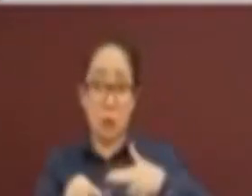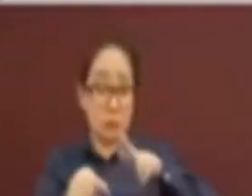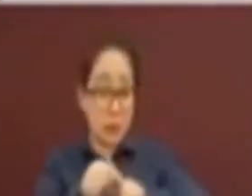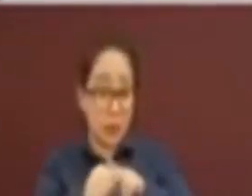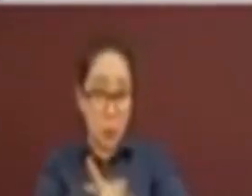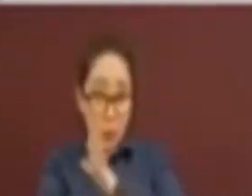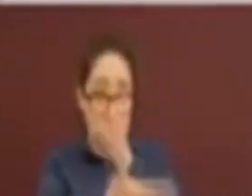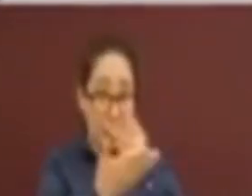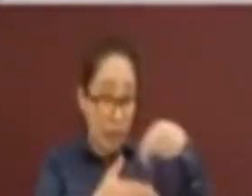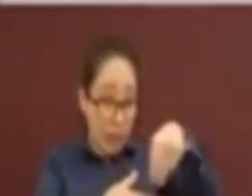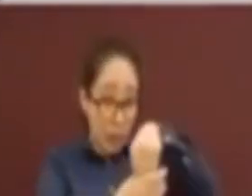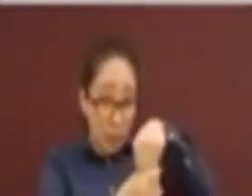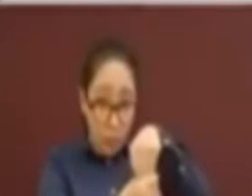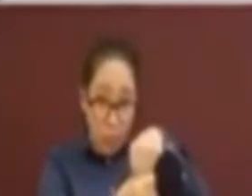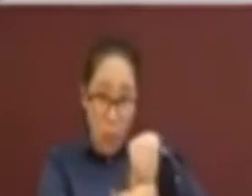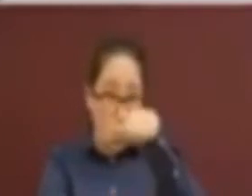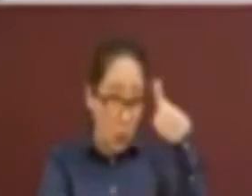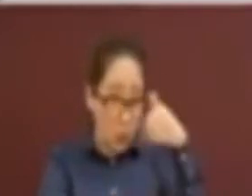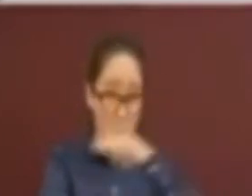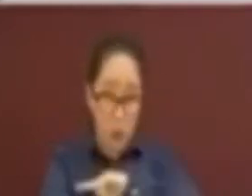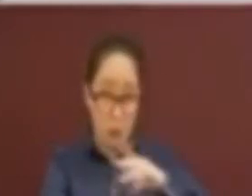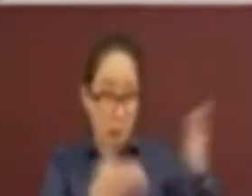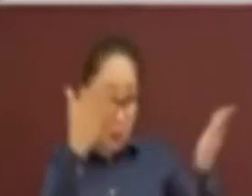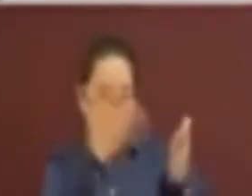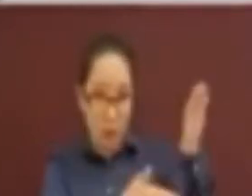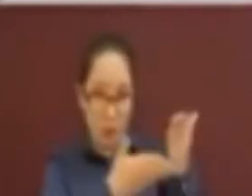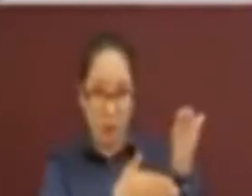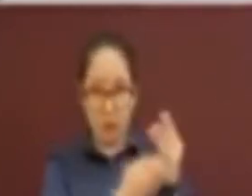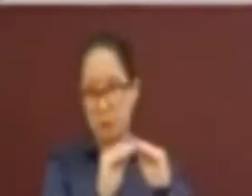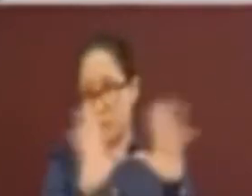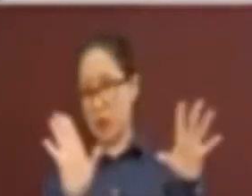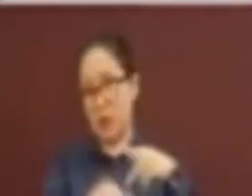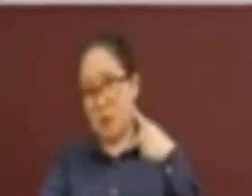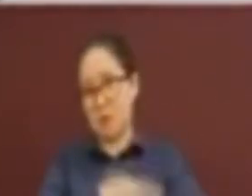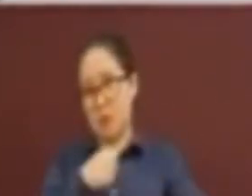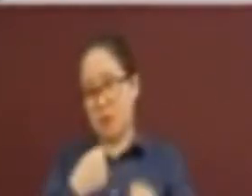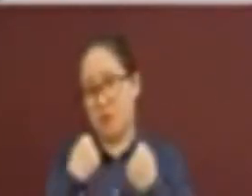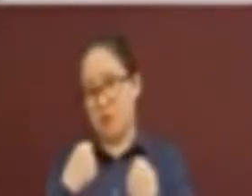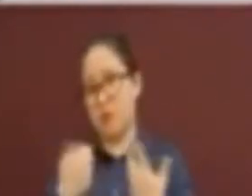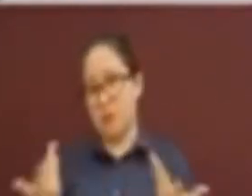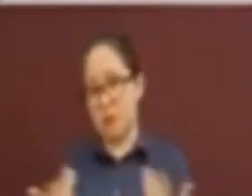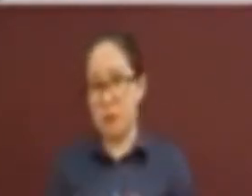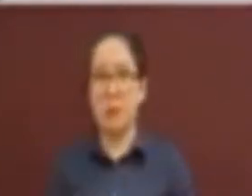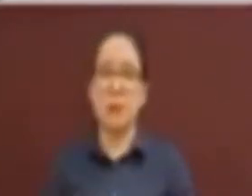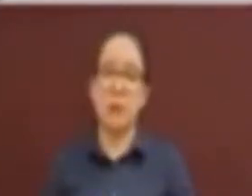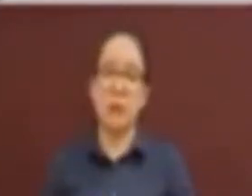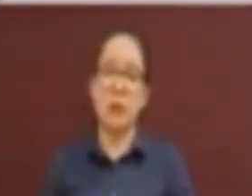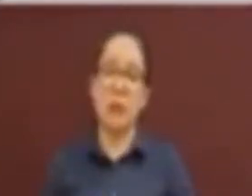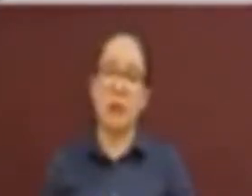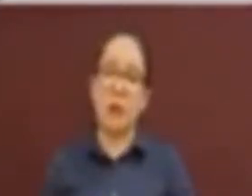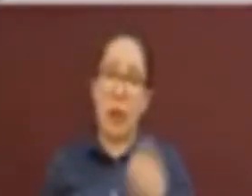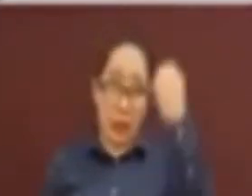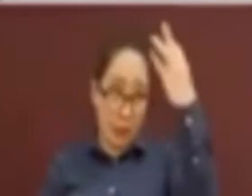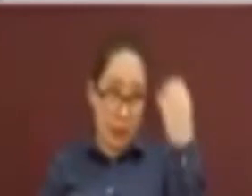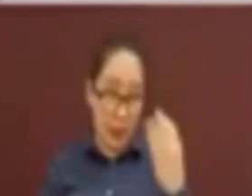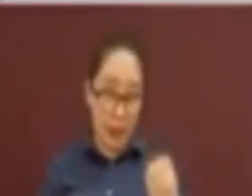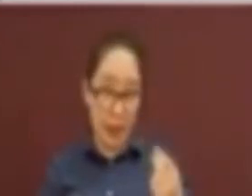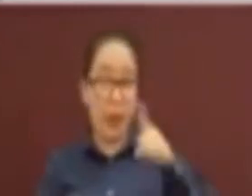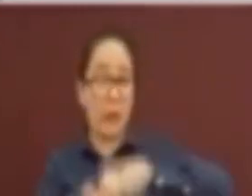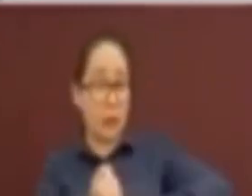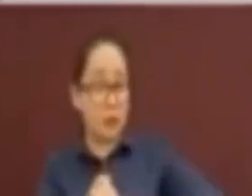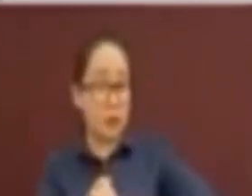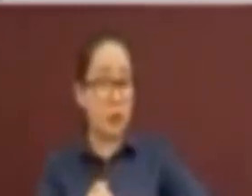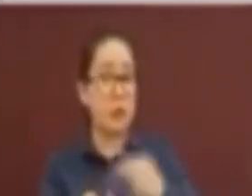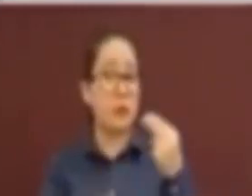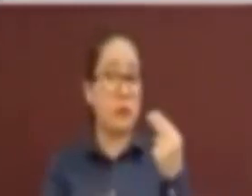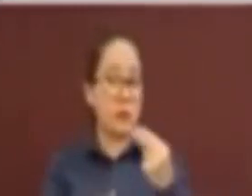está lleno por casos de otros municipios pues el riesgo se mantiene alto y este semáforo también toma en cuenta los casos que